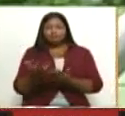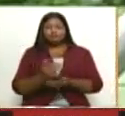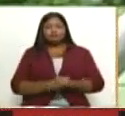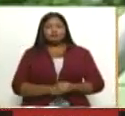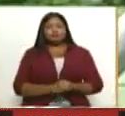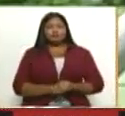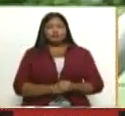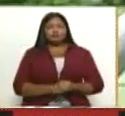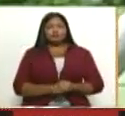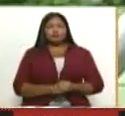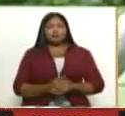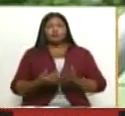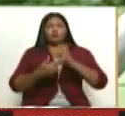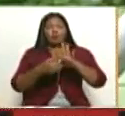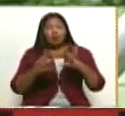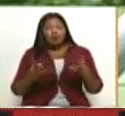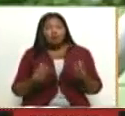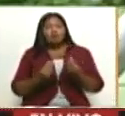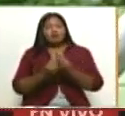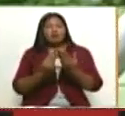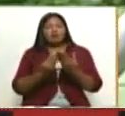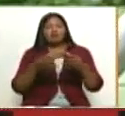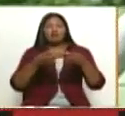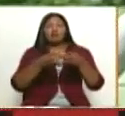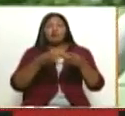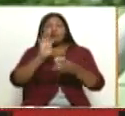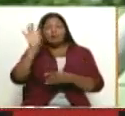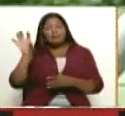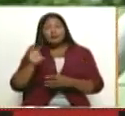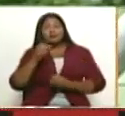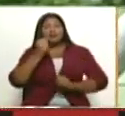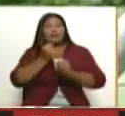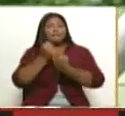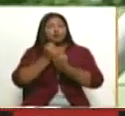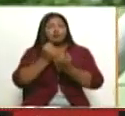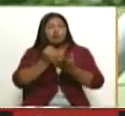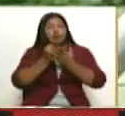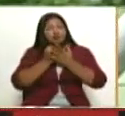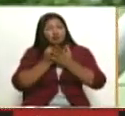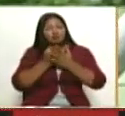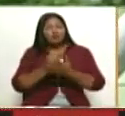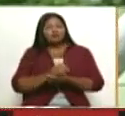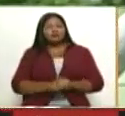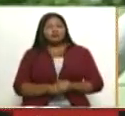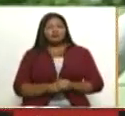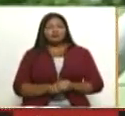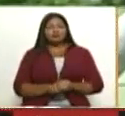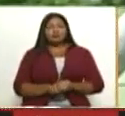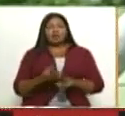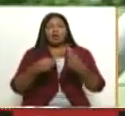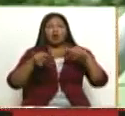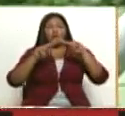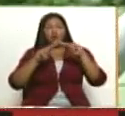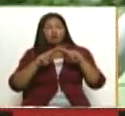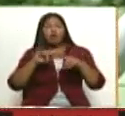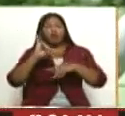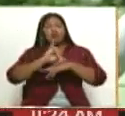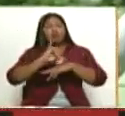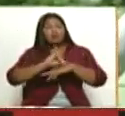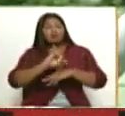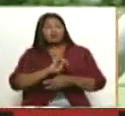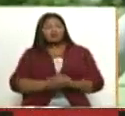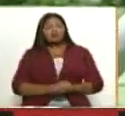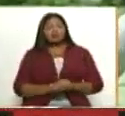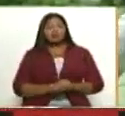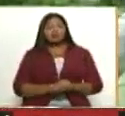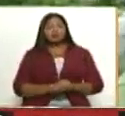a los garantes, acompañantes, al Grupo de Países de Apoyo y Cooperación, a la ONU, a la Iglesia,